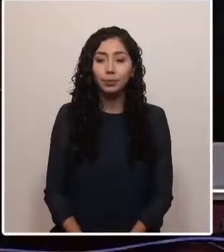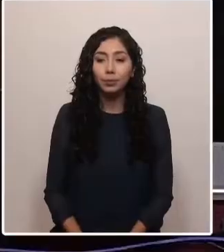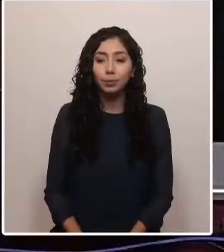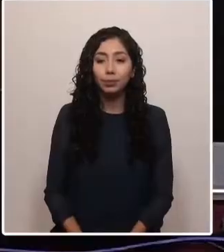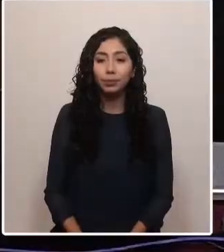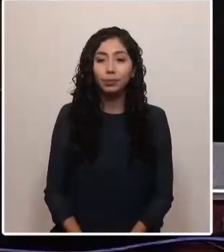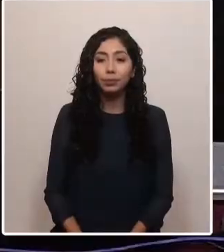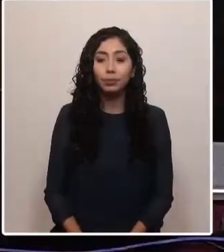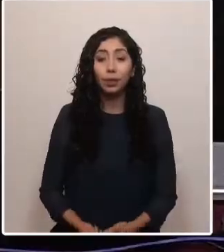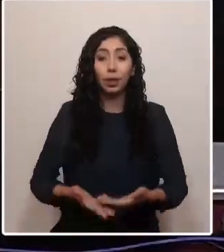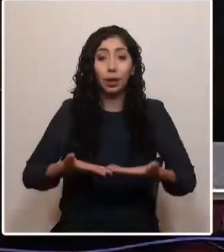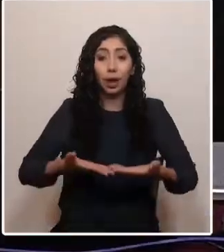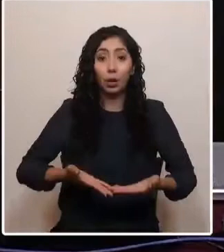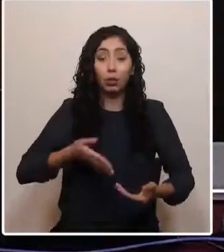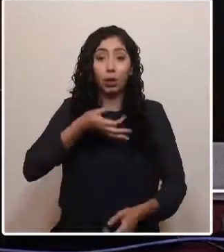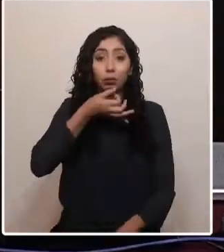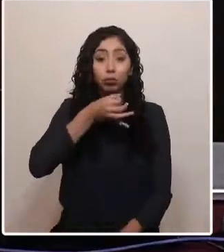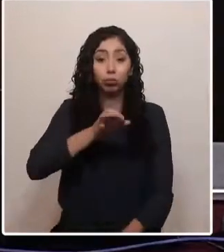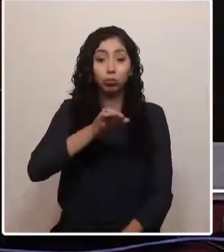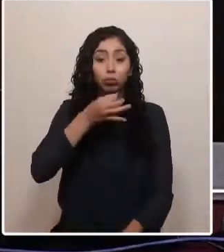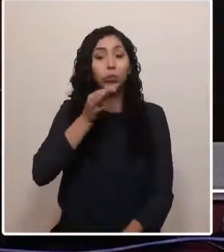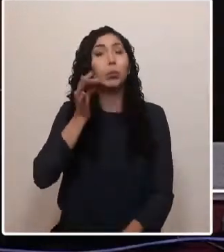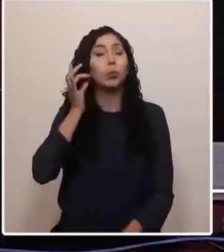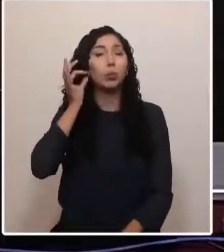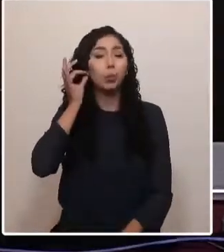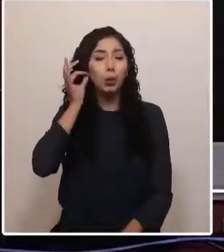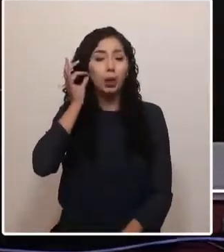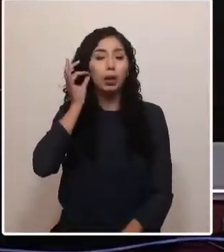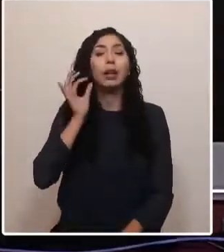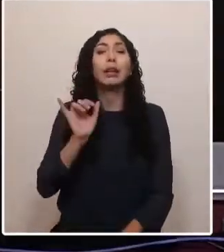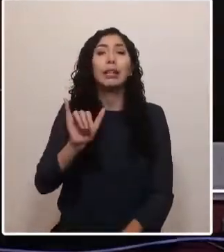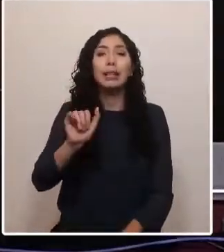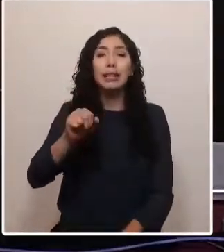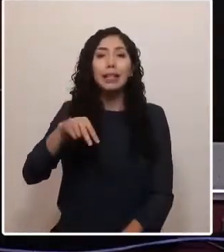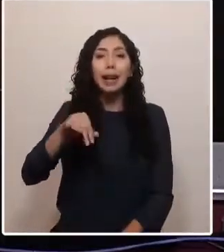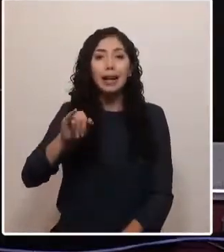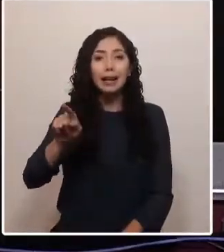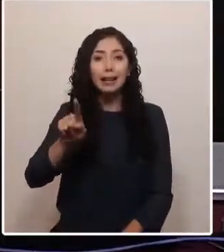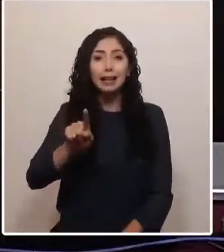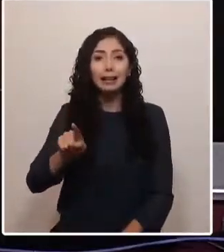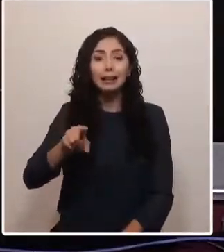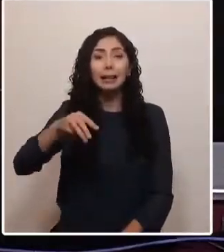Tiene la palabra la convencional Yanis Meneses.